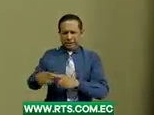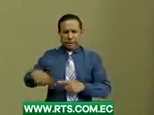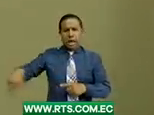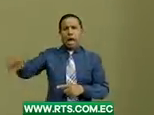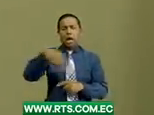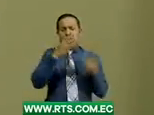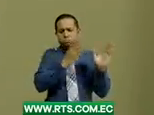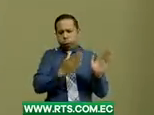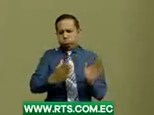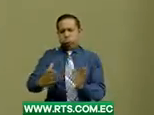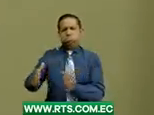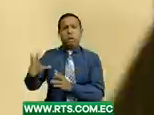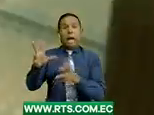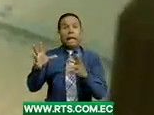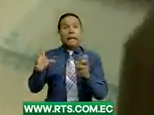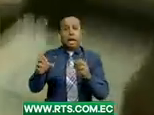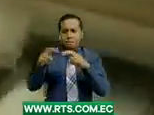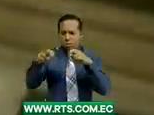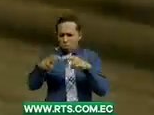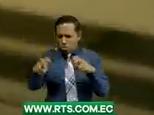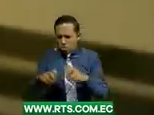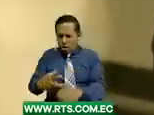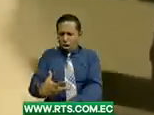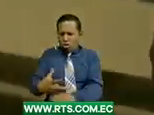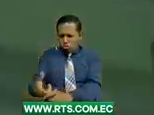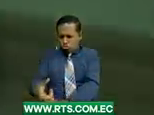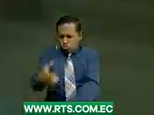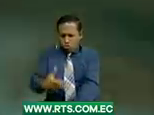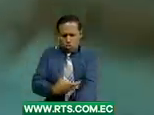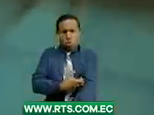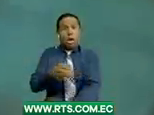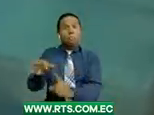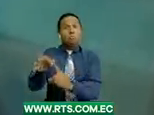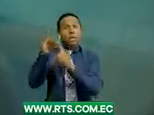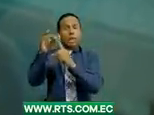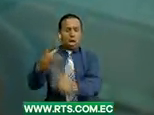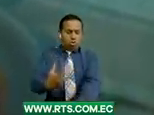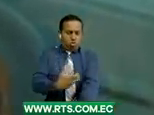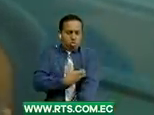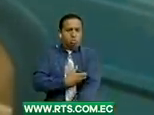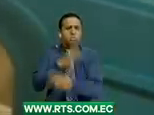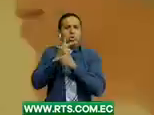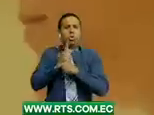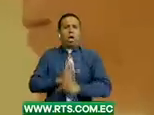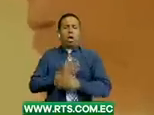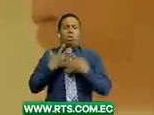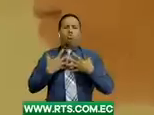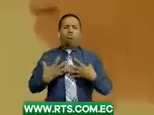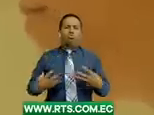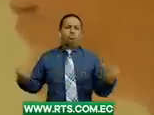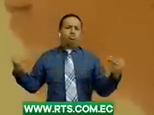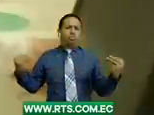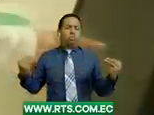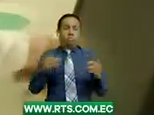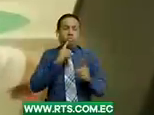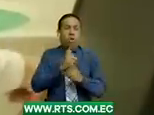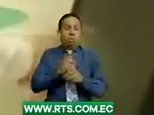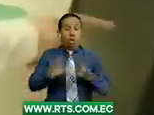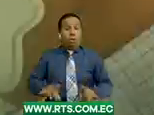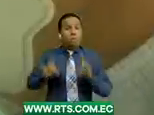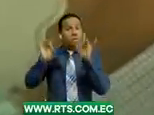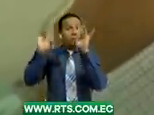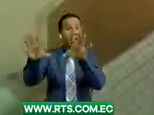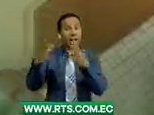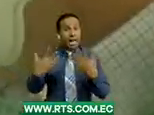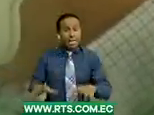contrarreloj para hallar una vacuna. Por ejemplo, en Australia lograron crear una versión cultivada en laboratorio del coronavirus, lo